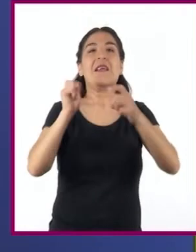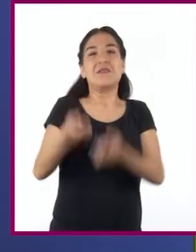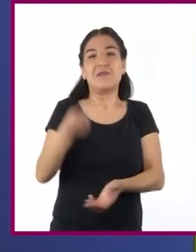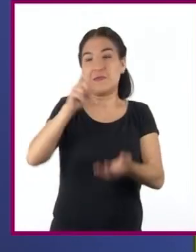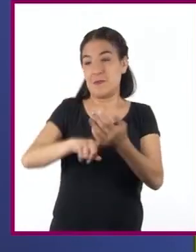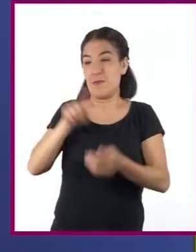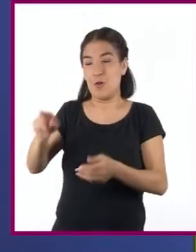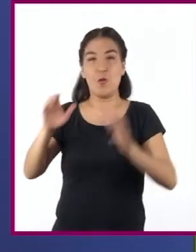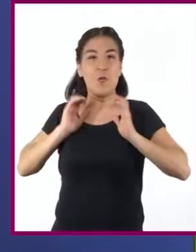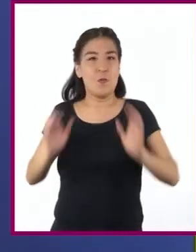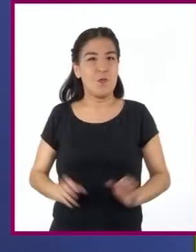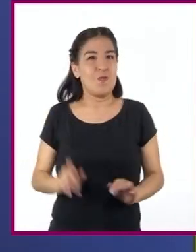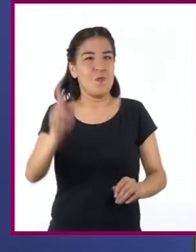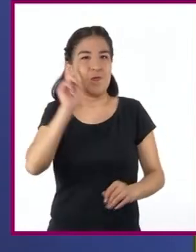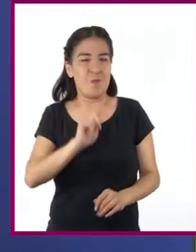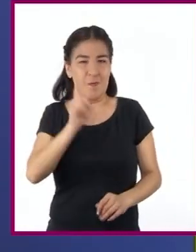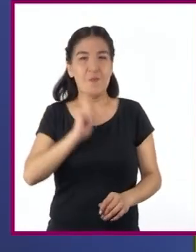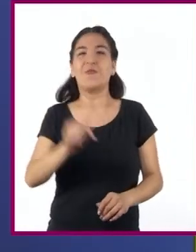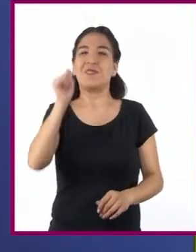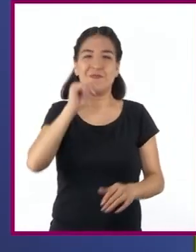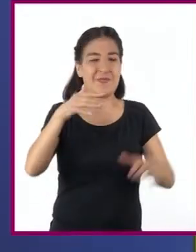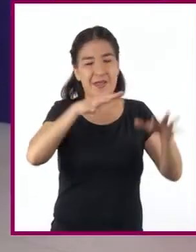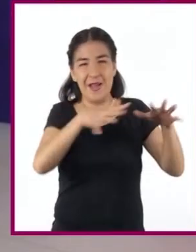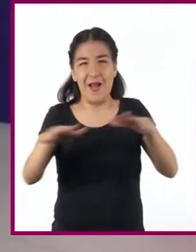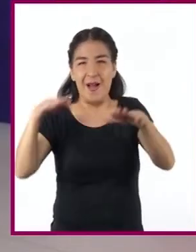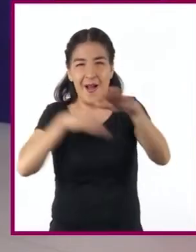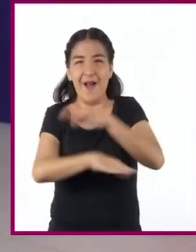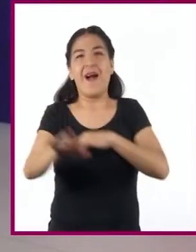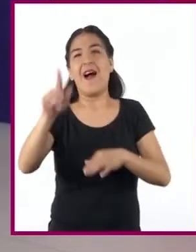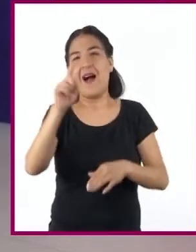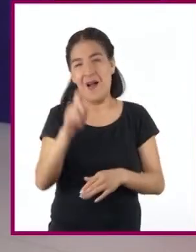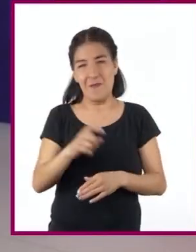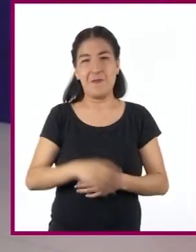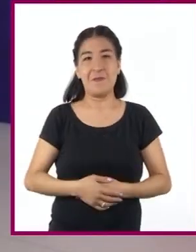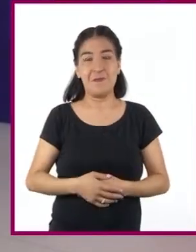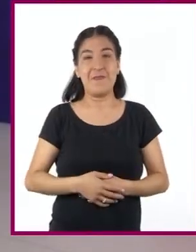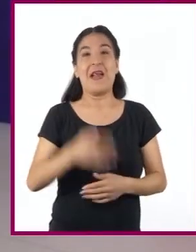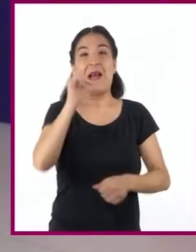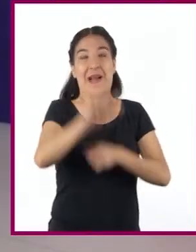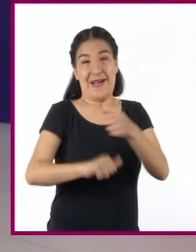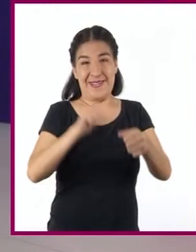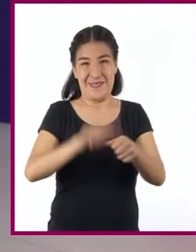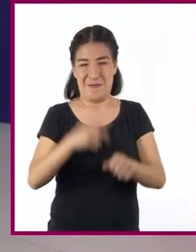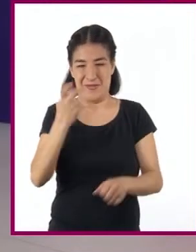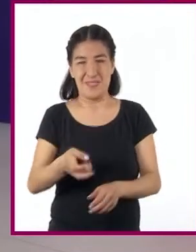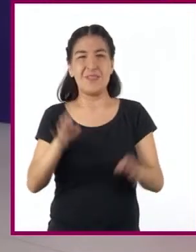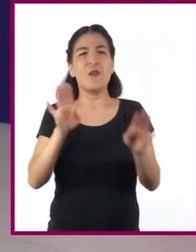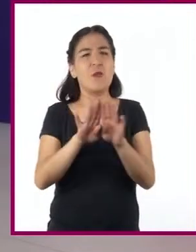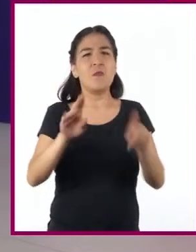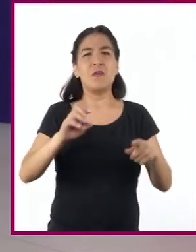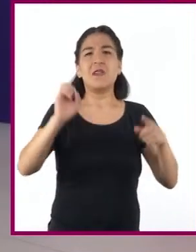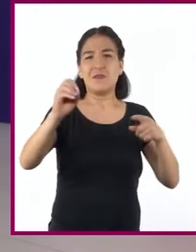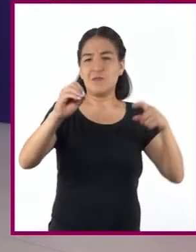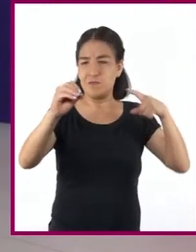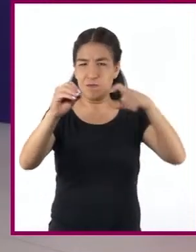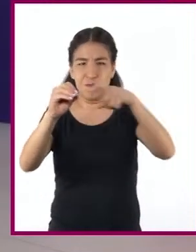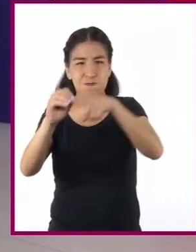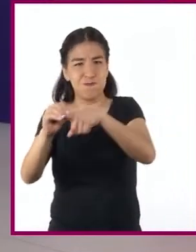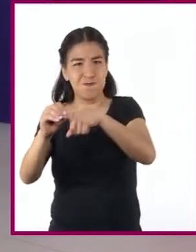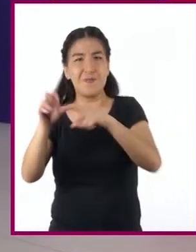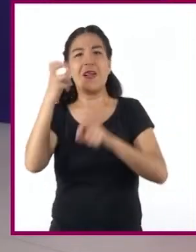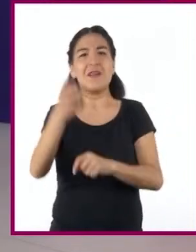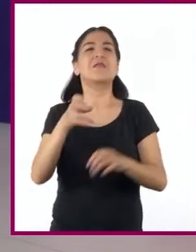general en el agua o en algunos lugares húmedos. En los animales con este tipo de fecundación, se han